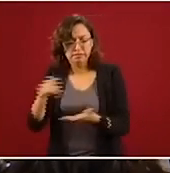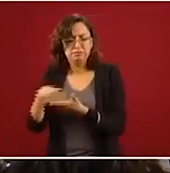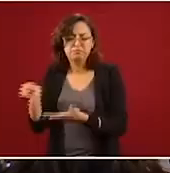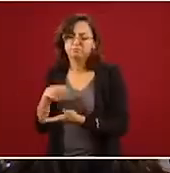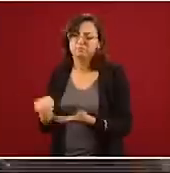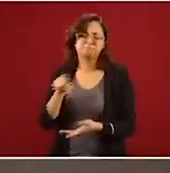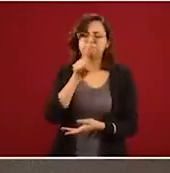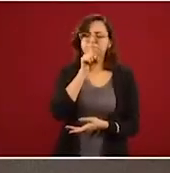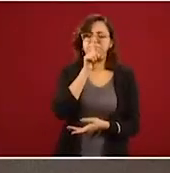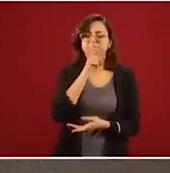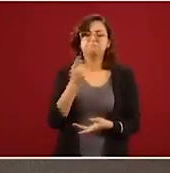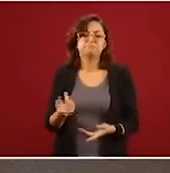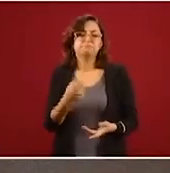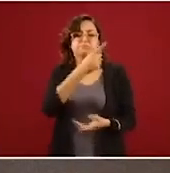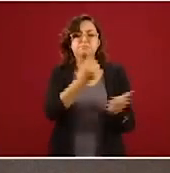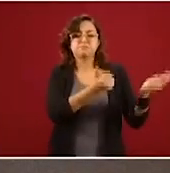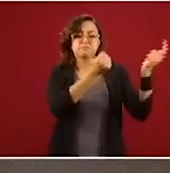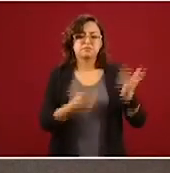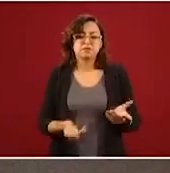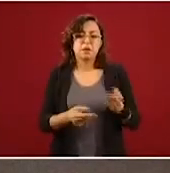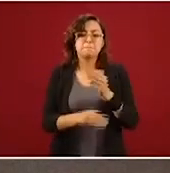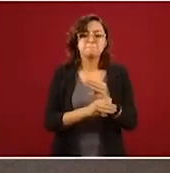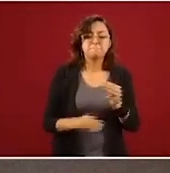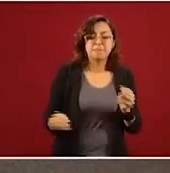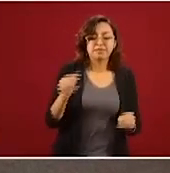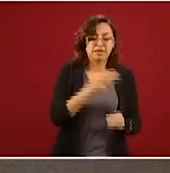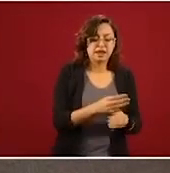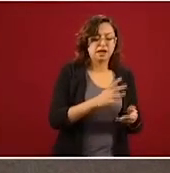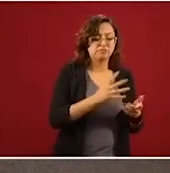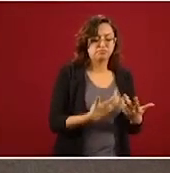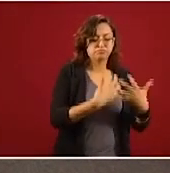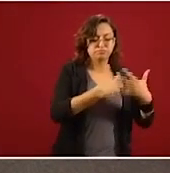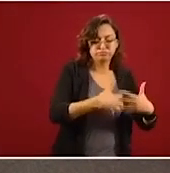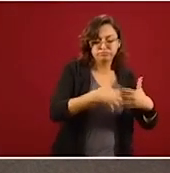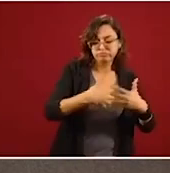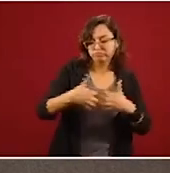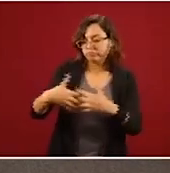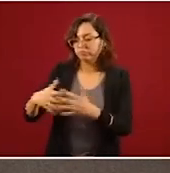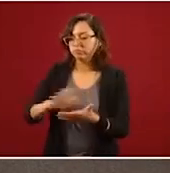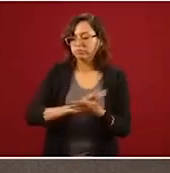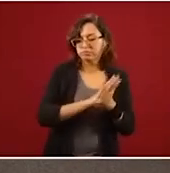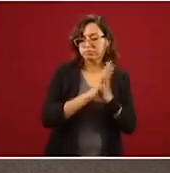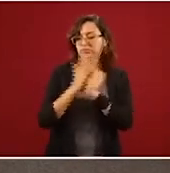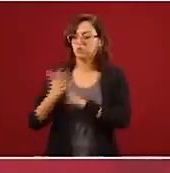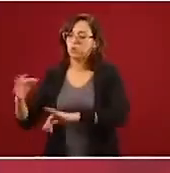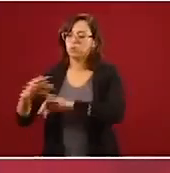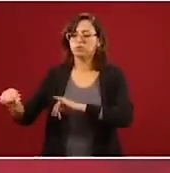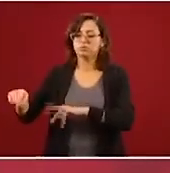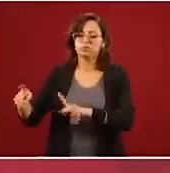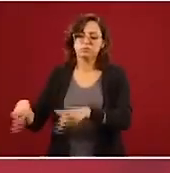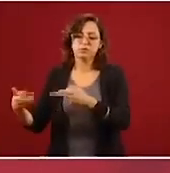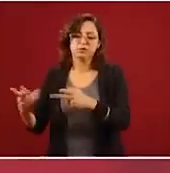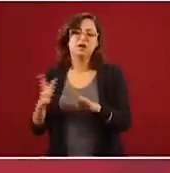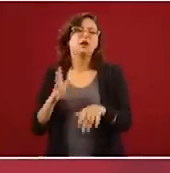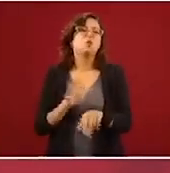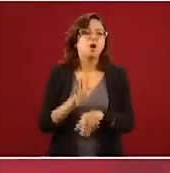de los autoservicios, porque en realidad forman parte de la cadena productiva de las empresas. En ellos se incluiría maquinaria,